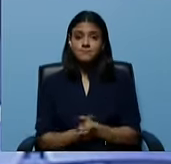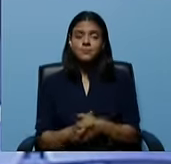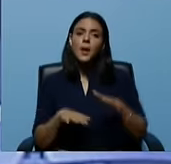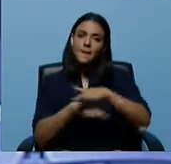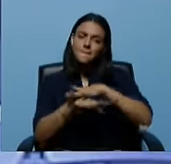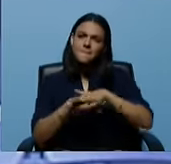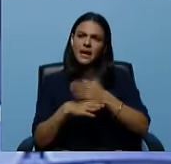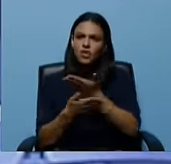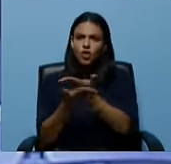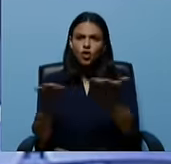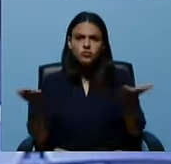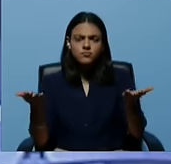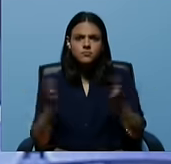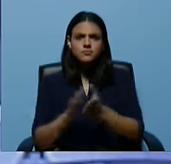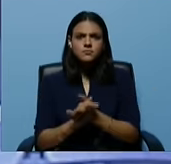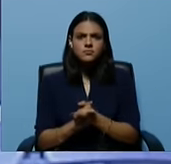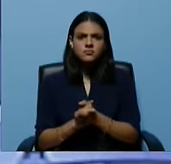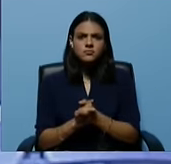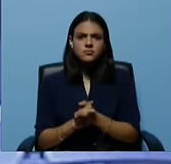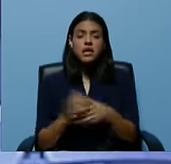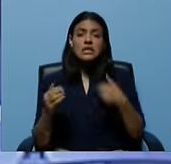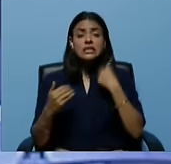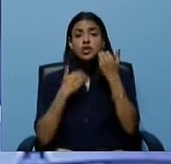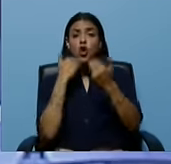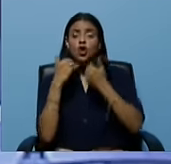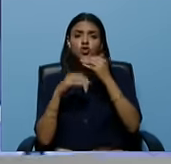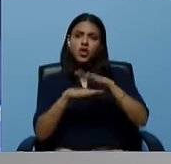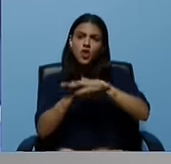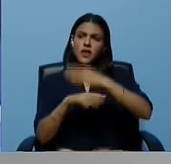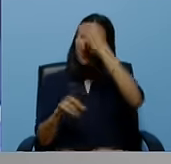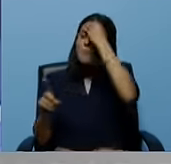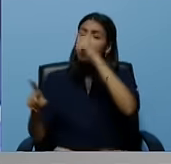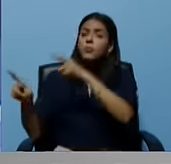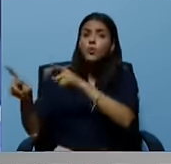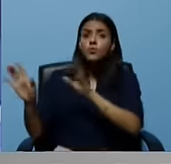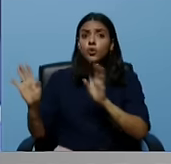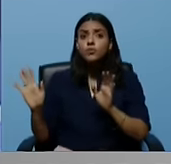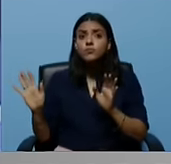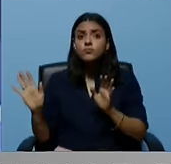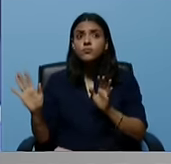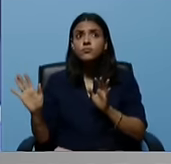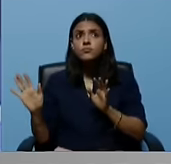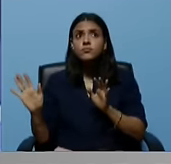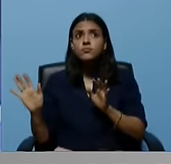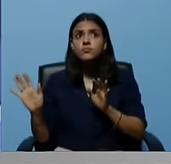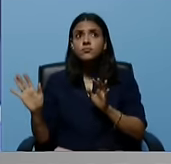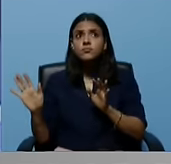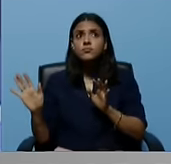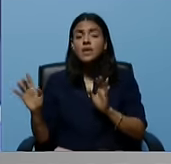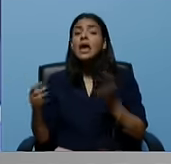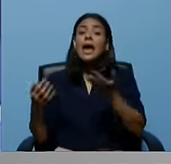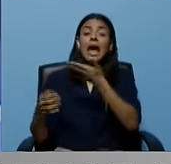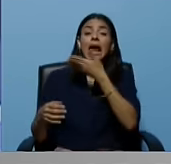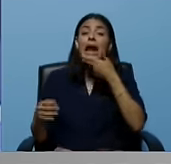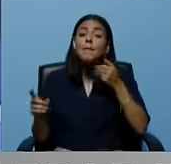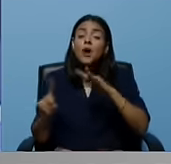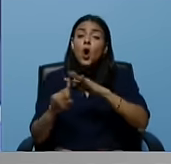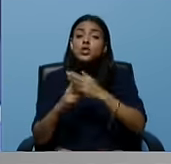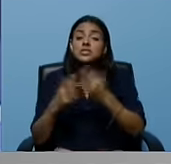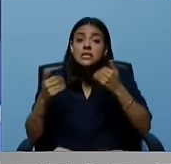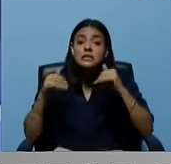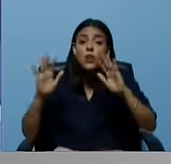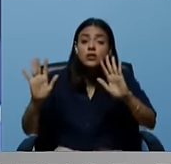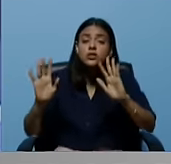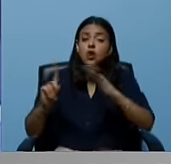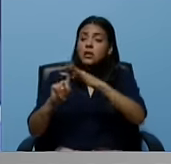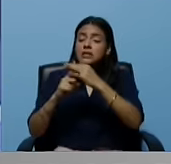perdóneme si peco de grosero, señor González Urrutia. En el mejor de los casos, en el